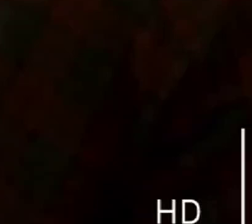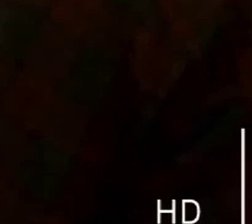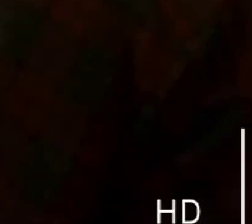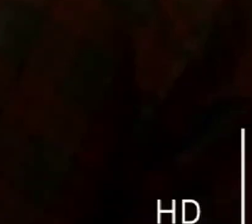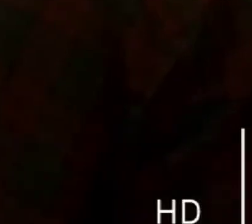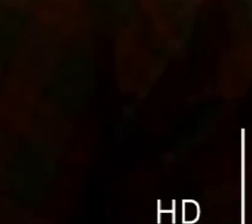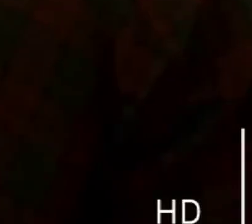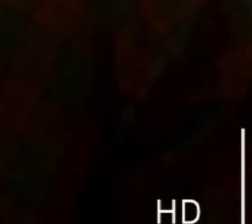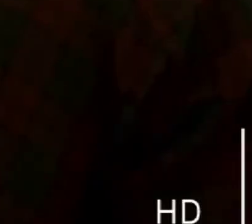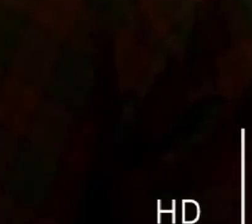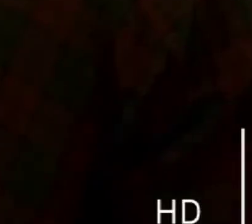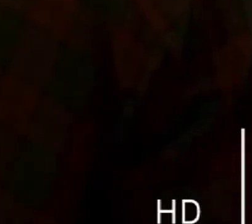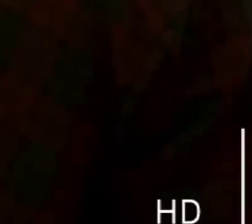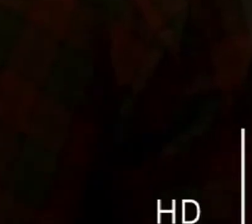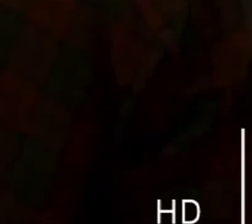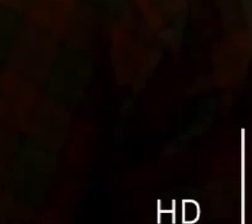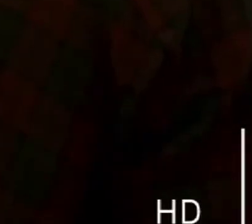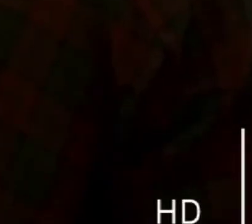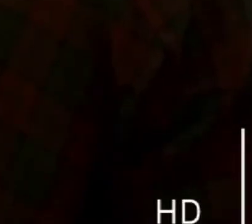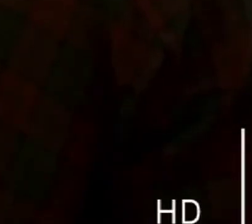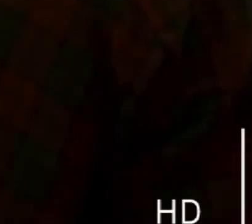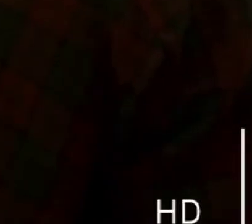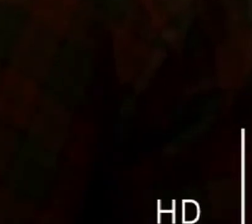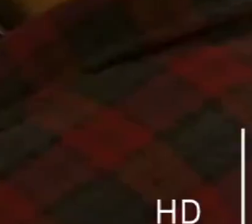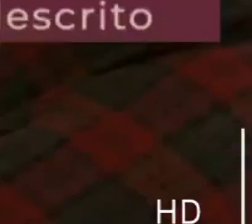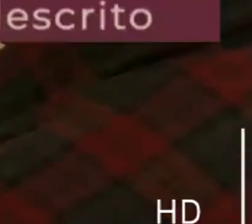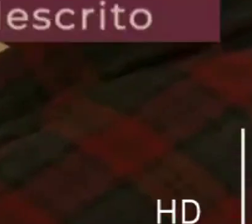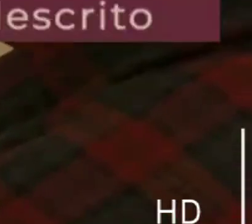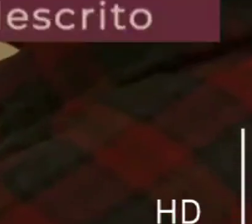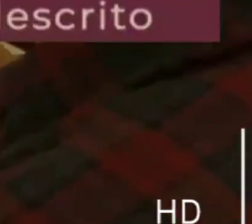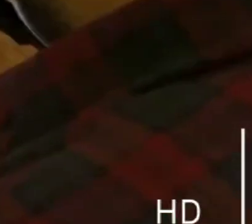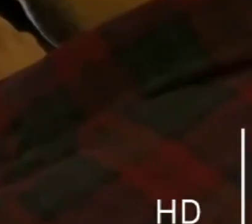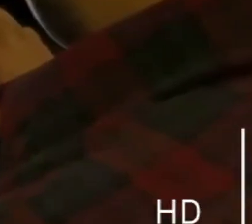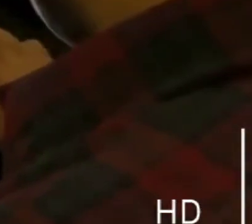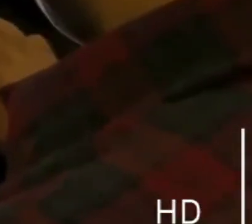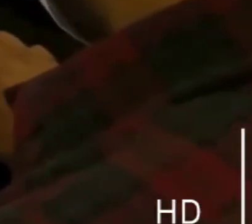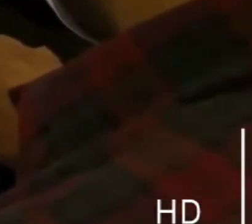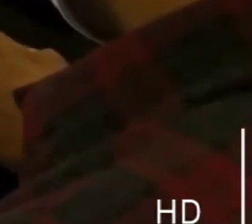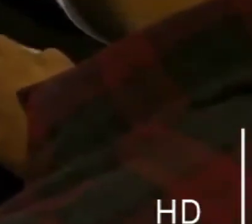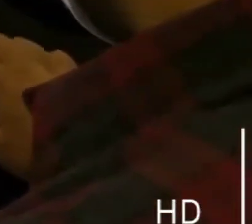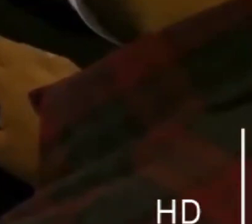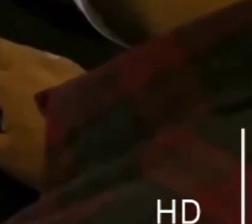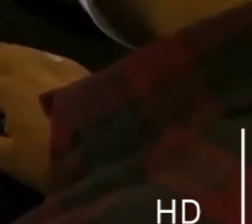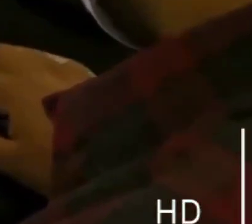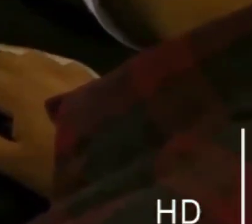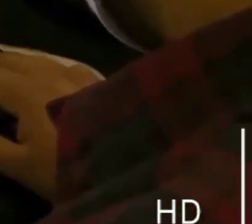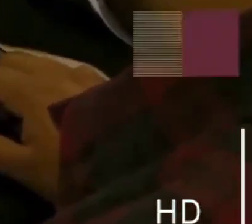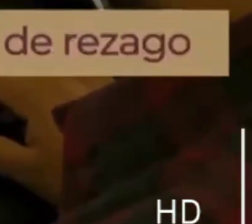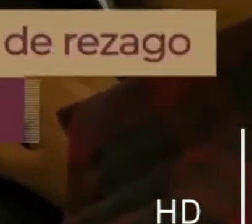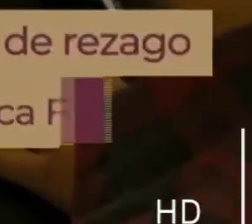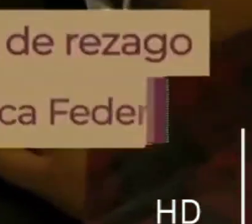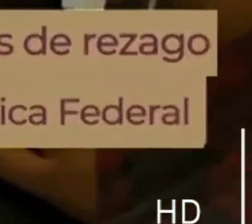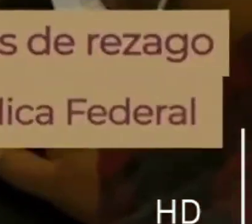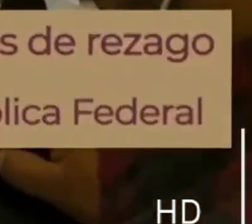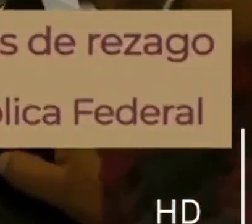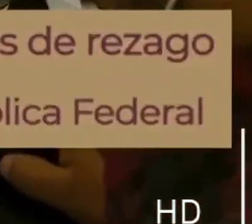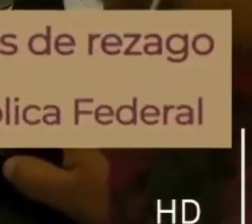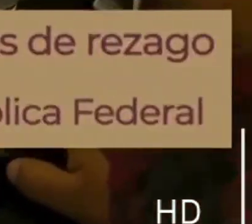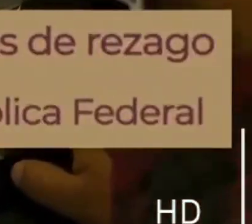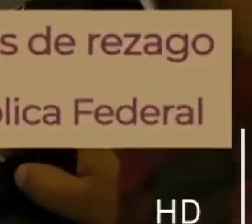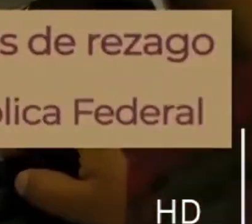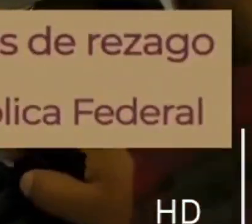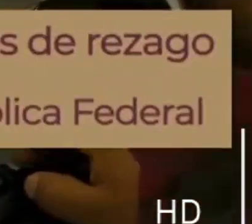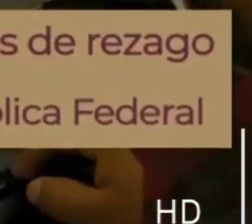4.977 solicitudes de bajas documentales de rezago de la Administración Pública Federal. Ante este panorama, la estrategia a